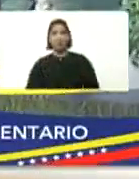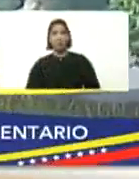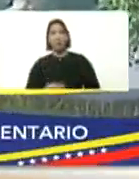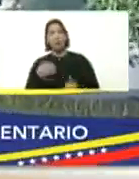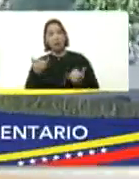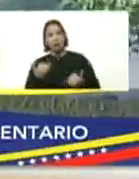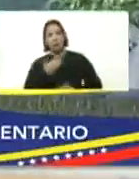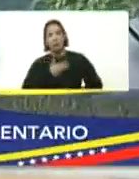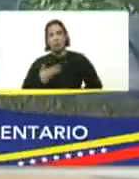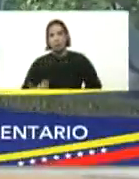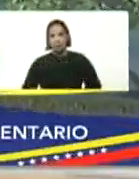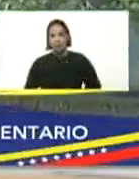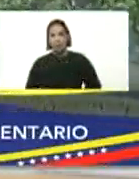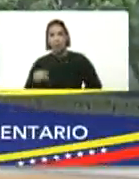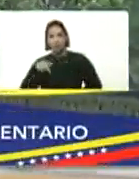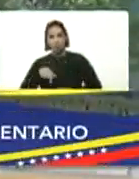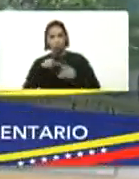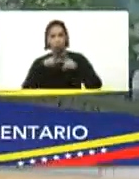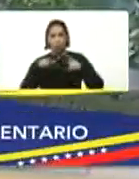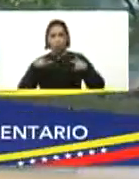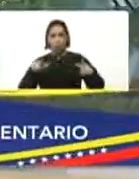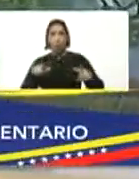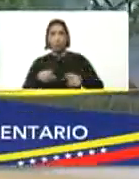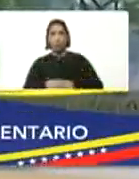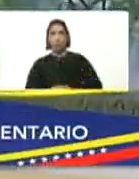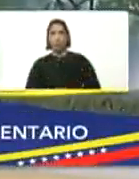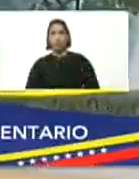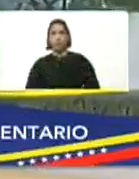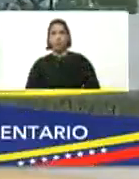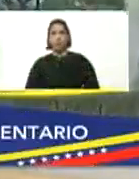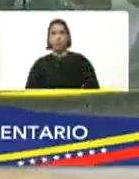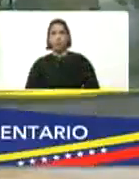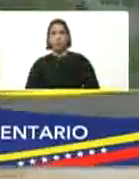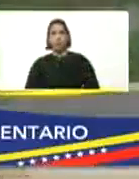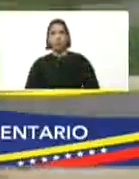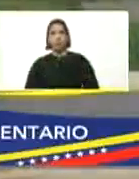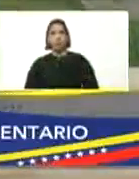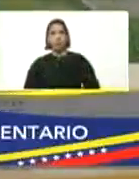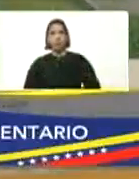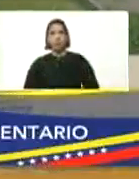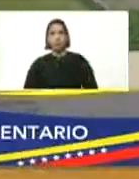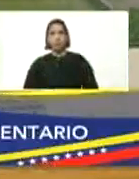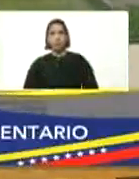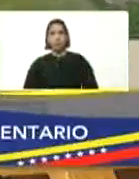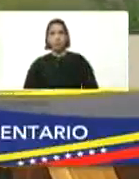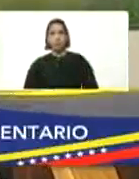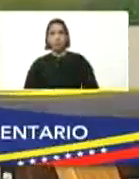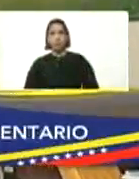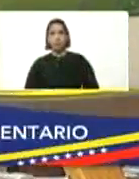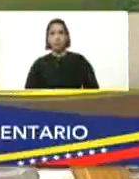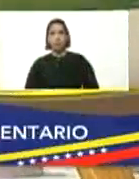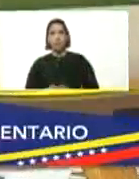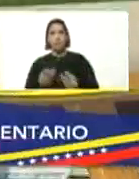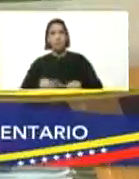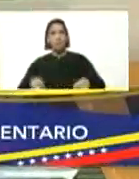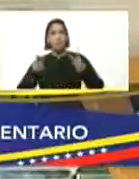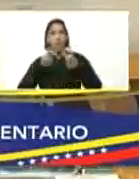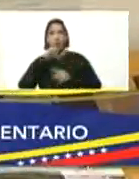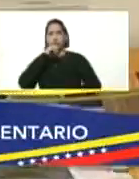bueno, estos espacios... Aló. Estos espacios, señor presidente, son de un valor